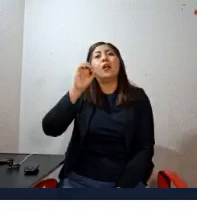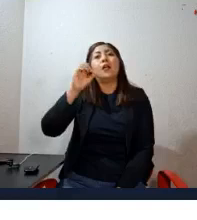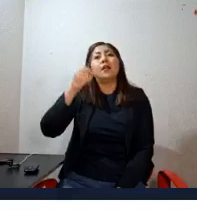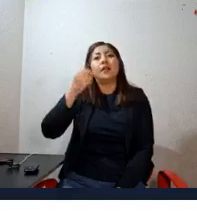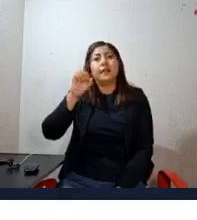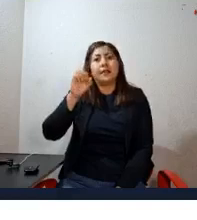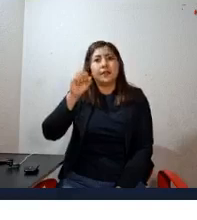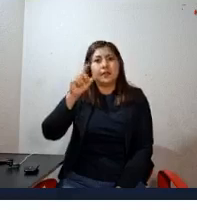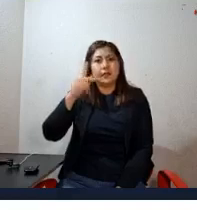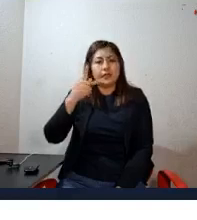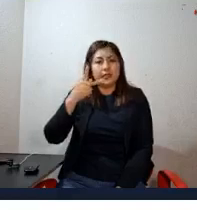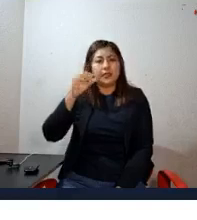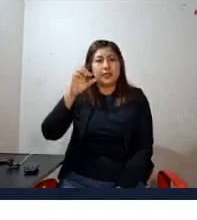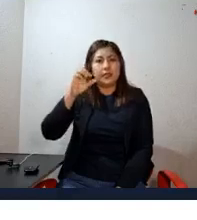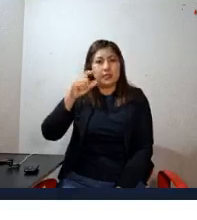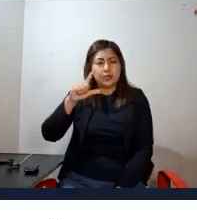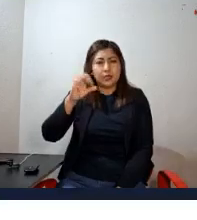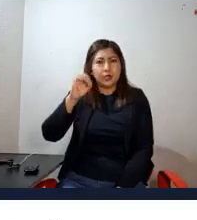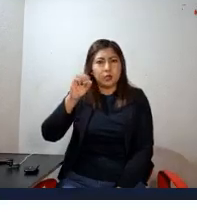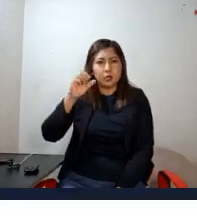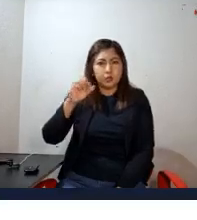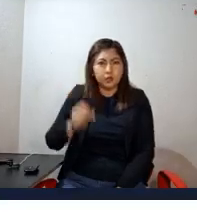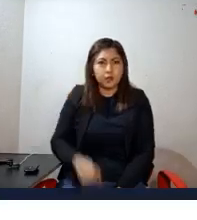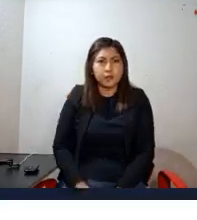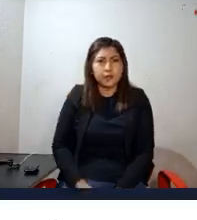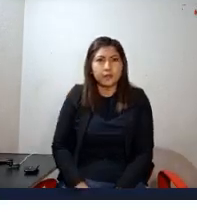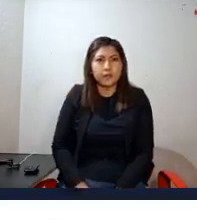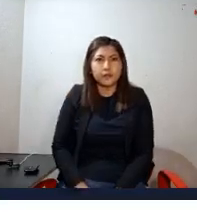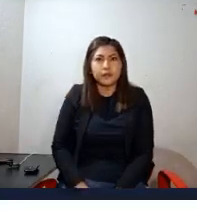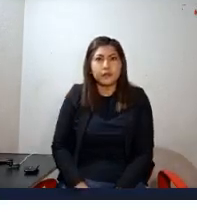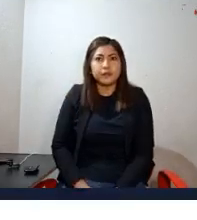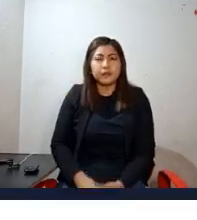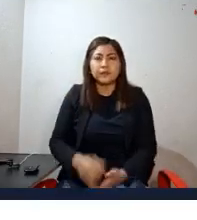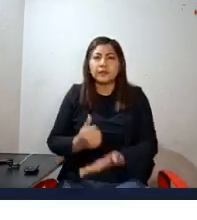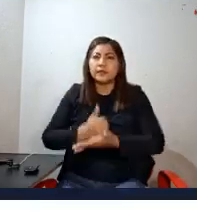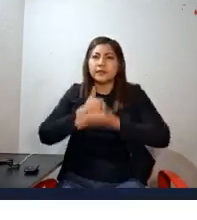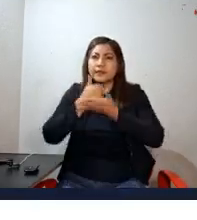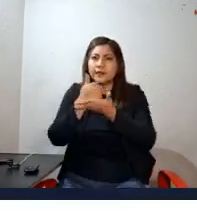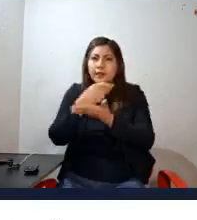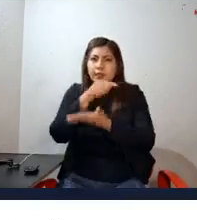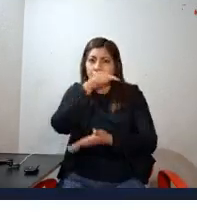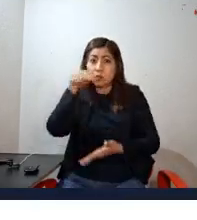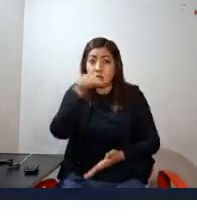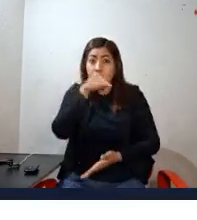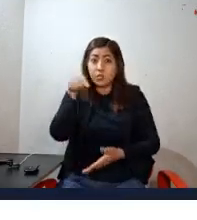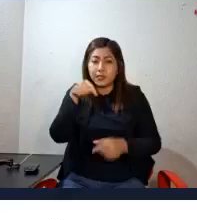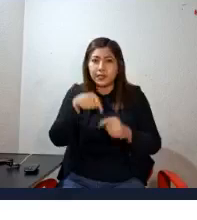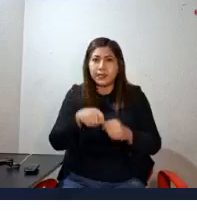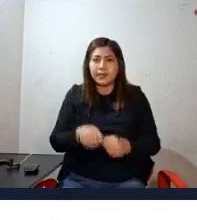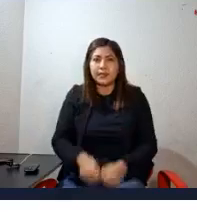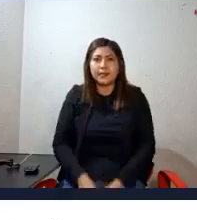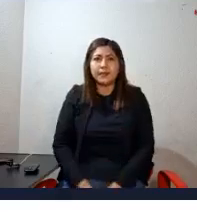800-833-7233 para que nos ayuden a oralizarlo, por favor. Y de igual forma en